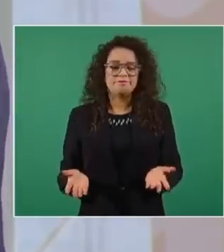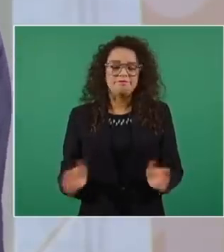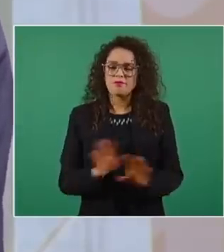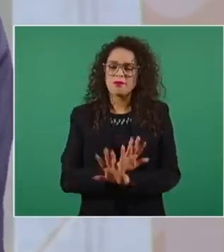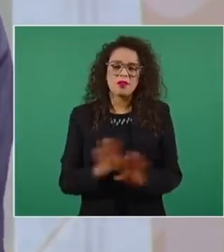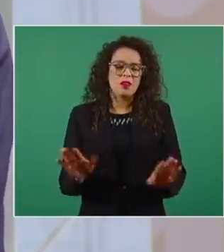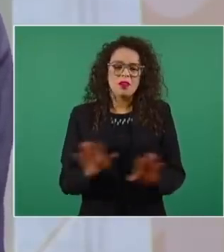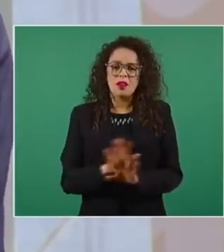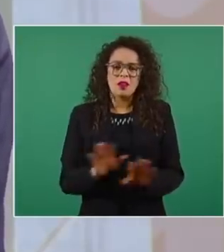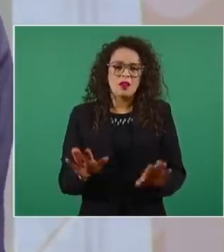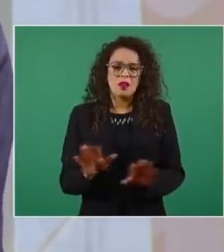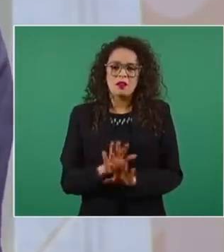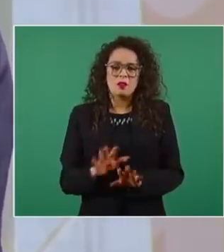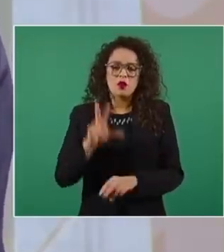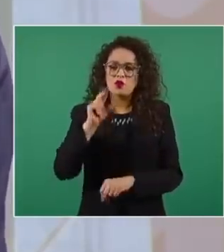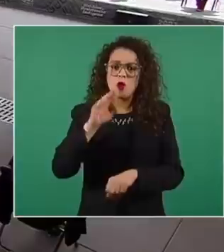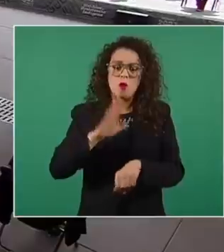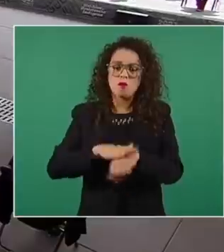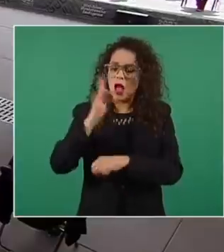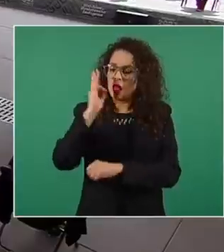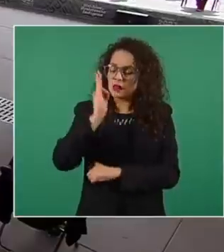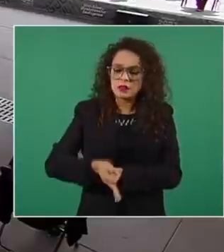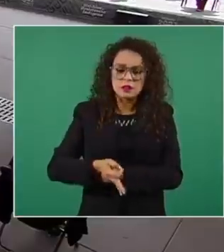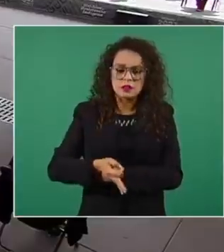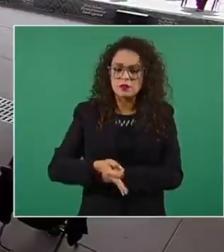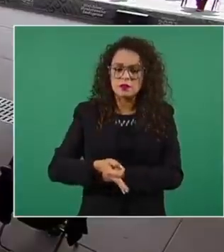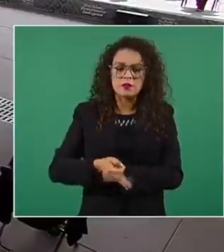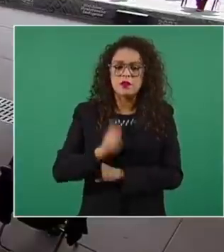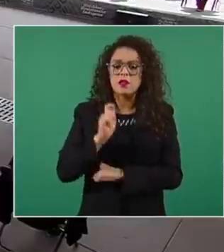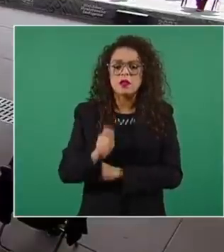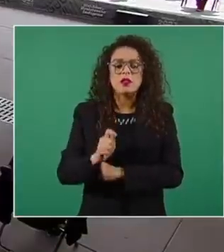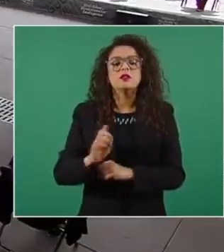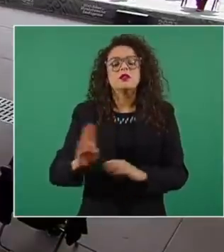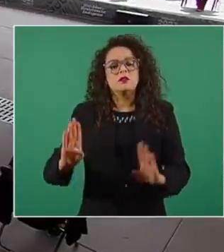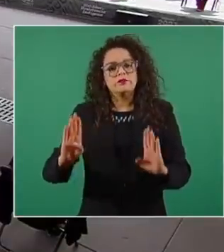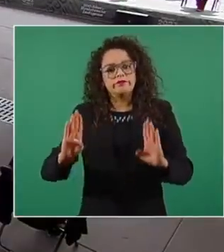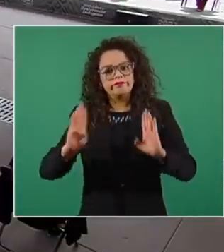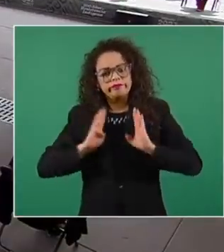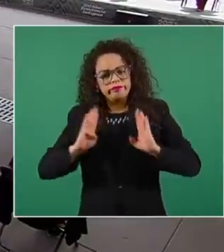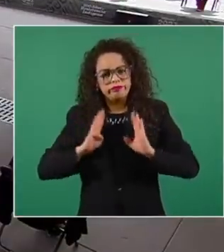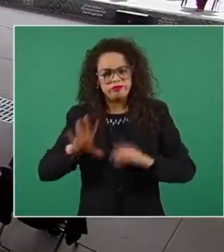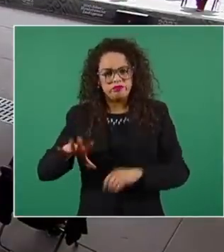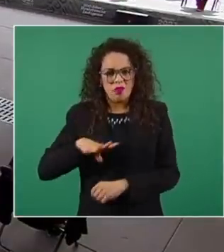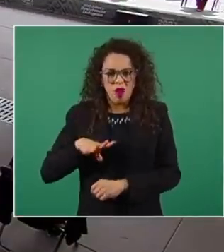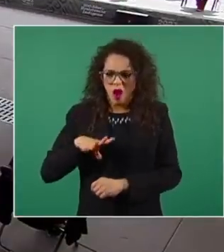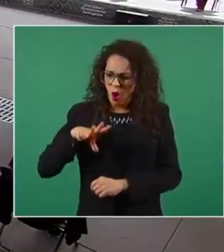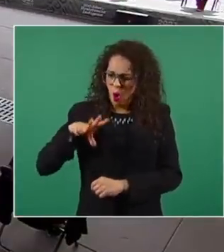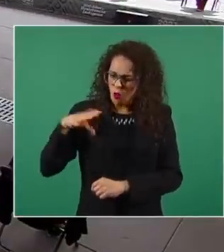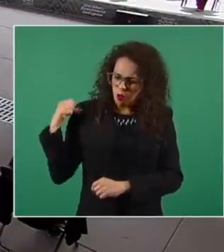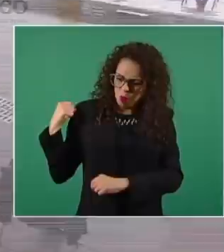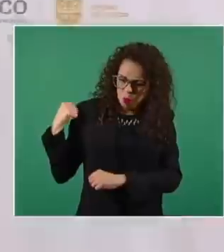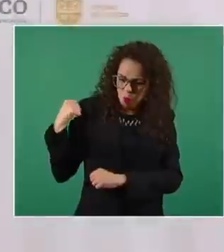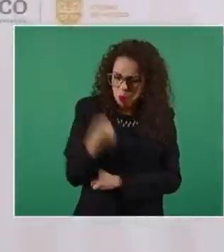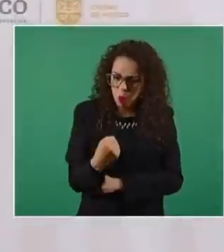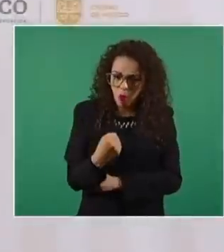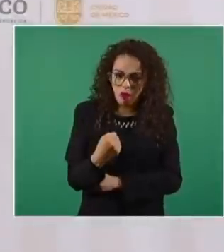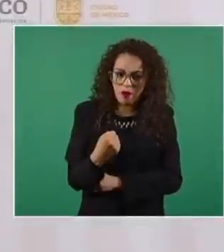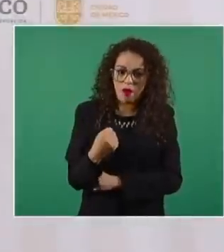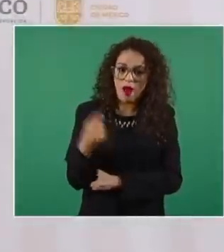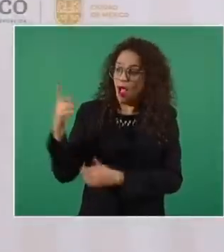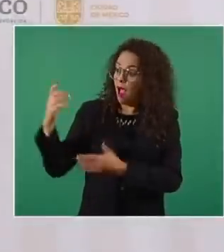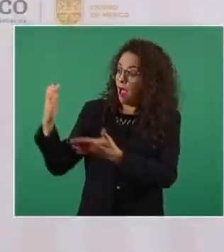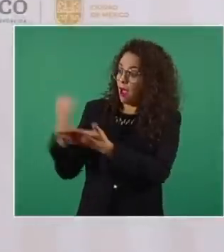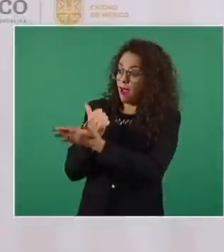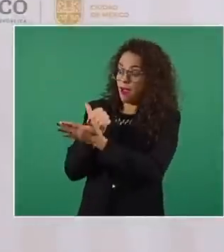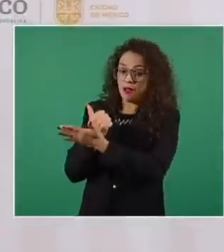aceptar que el poder militar, la fuerza bruta, triunfe sobre